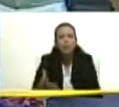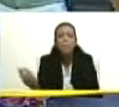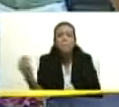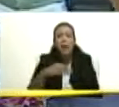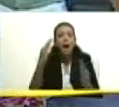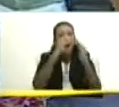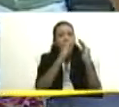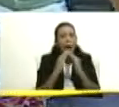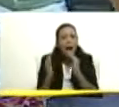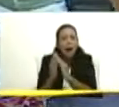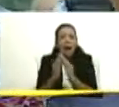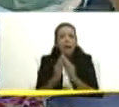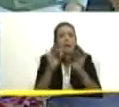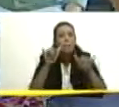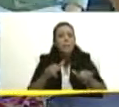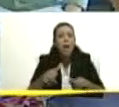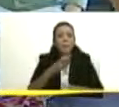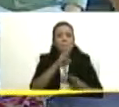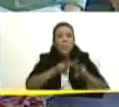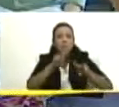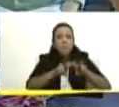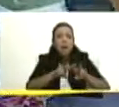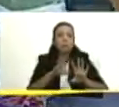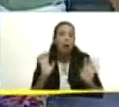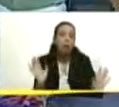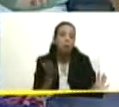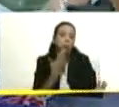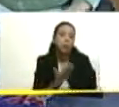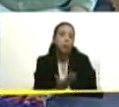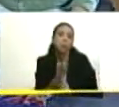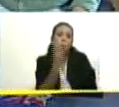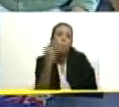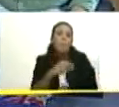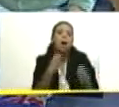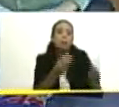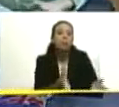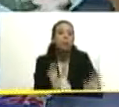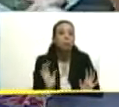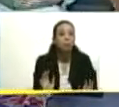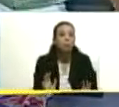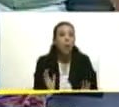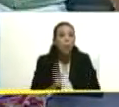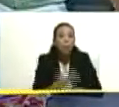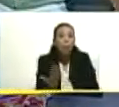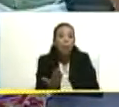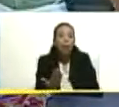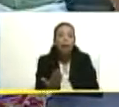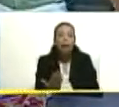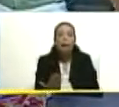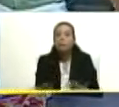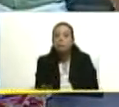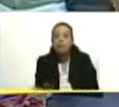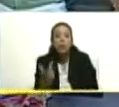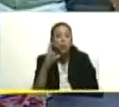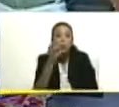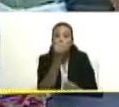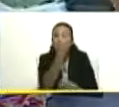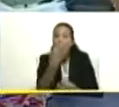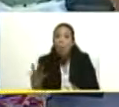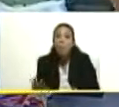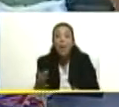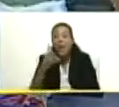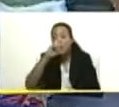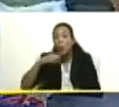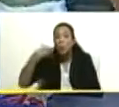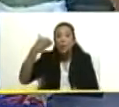casas que la Gran Misión Vivienda de Venezuela, yo le regalo dos casos más. Porque es que estos números son números de